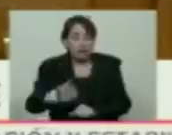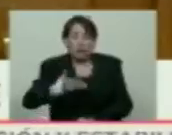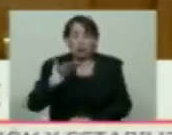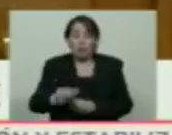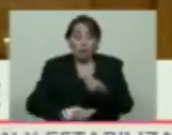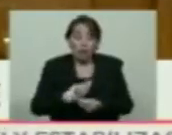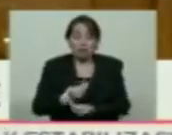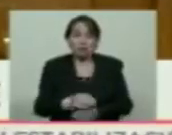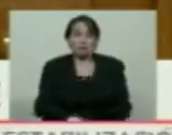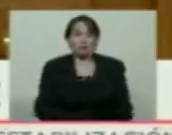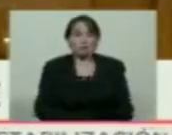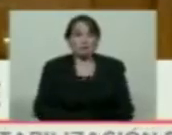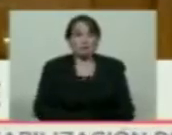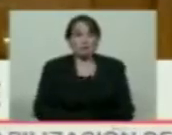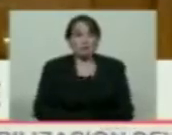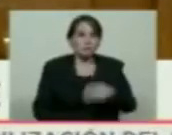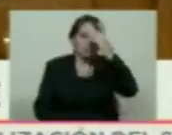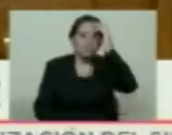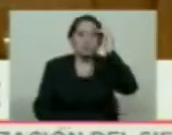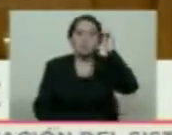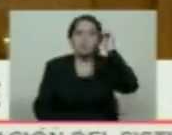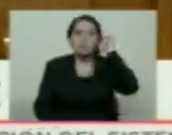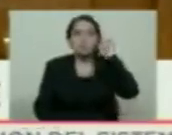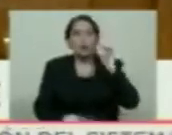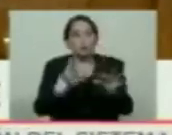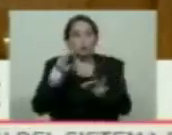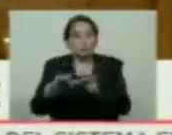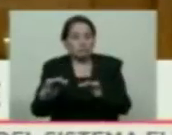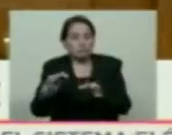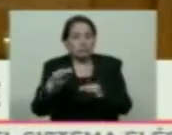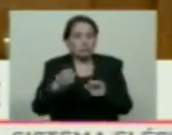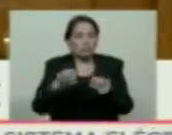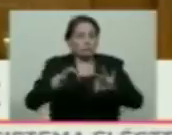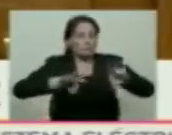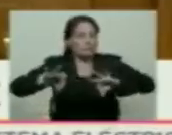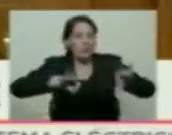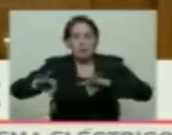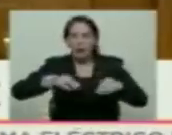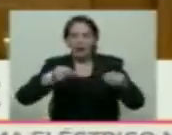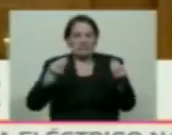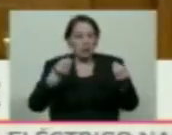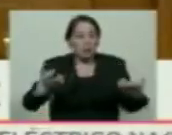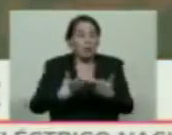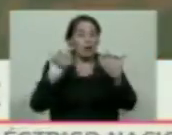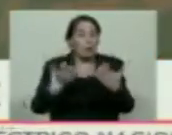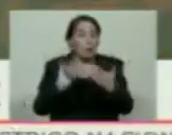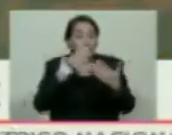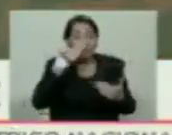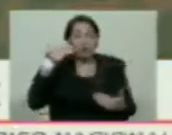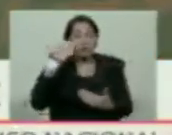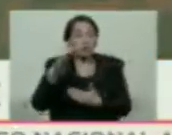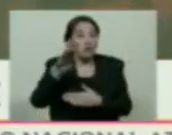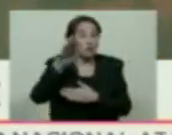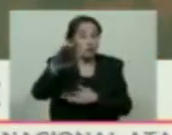hacer. Preparaos para el combate y contad con la victoria que lleváis en la punta de vuestras